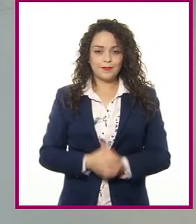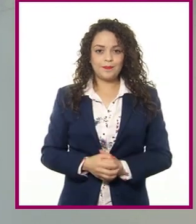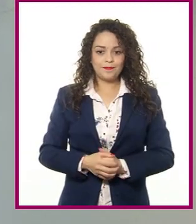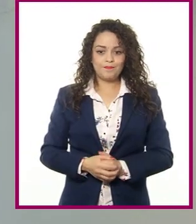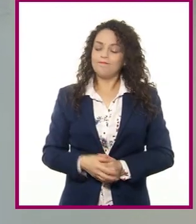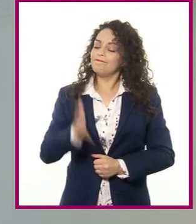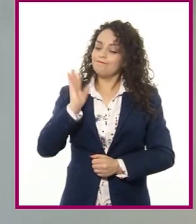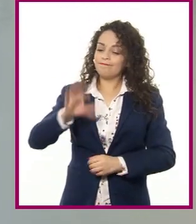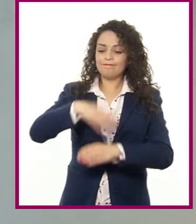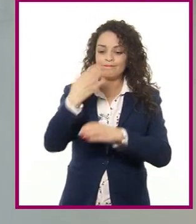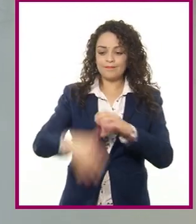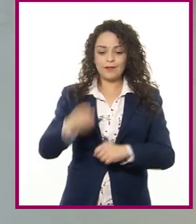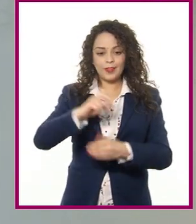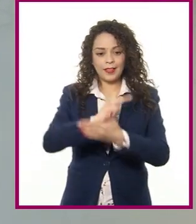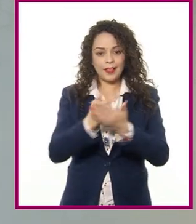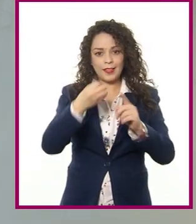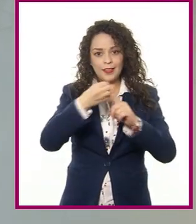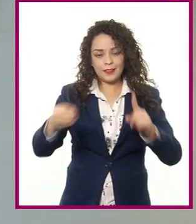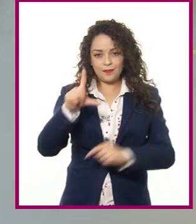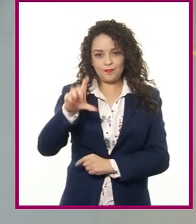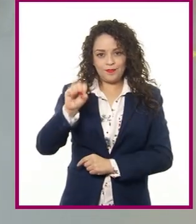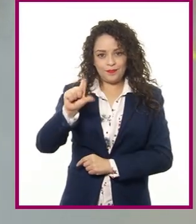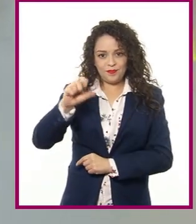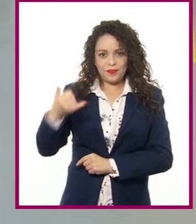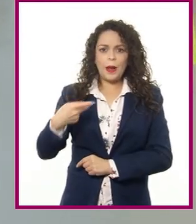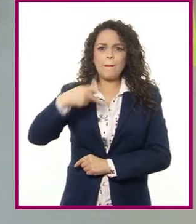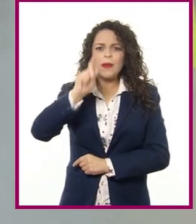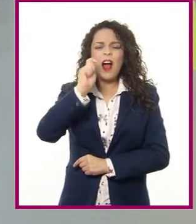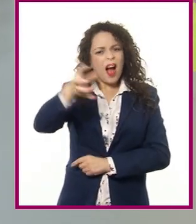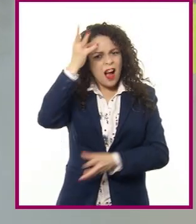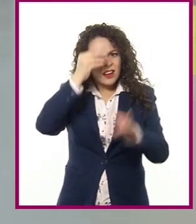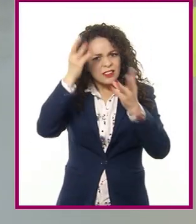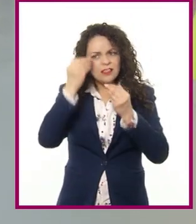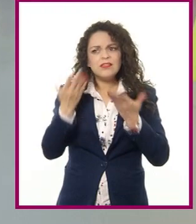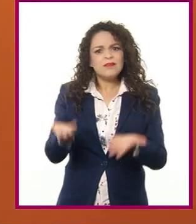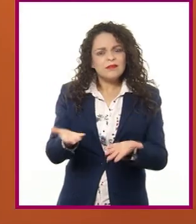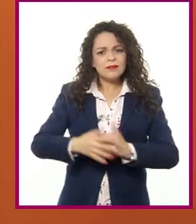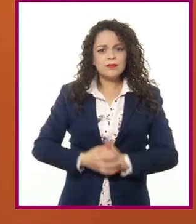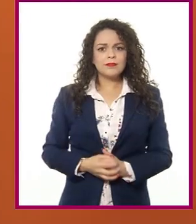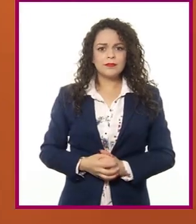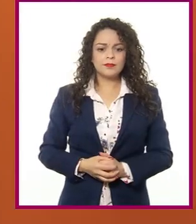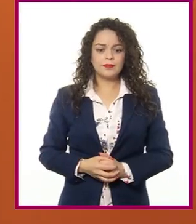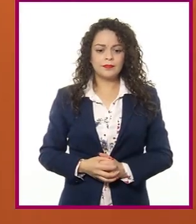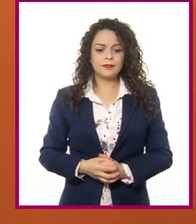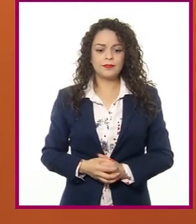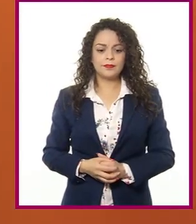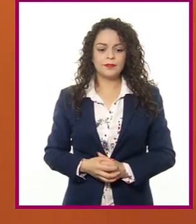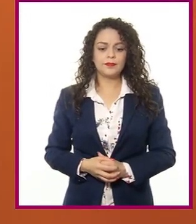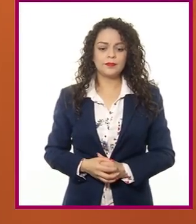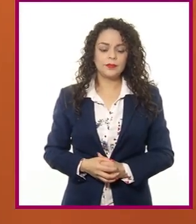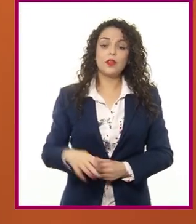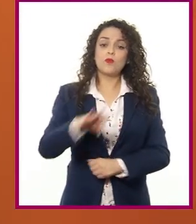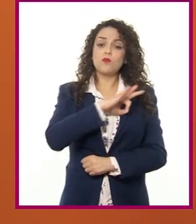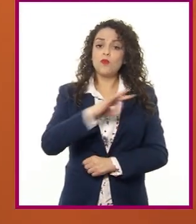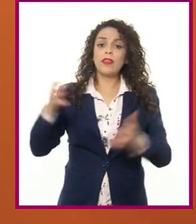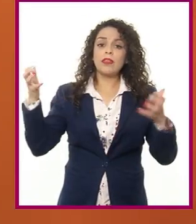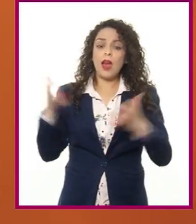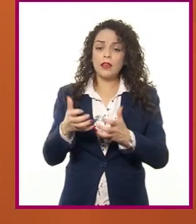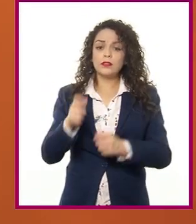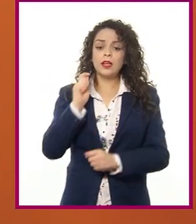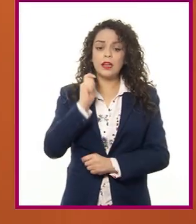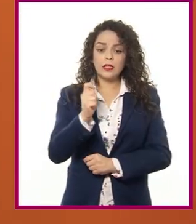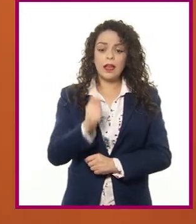final de la sesión, pero ¿qué se logró sobre el aprendizaje esperado? Se aprendió que se puede elaborar una ecuación